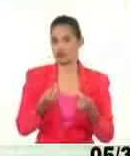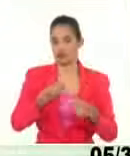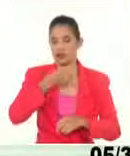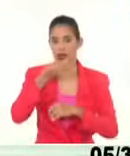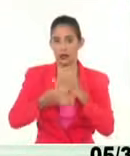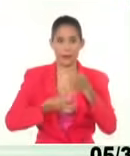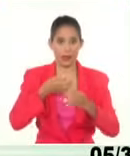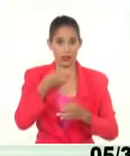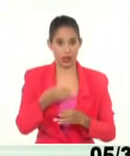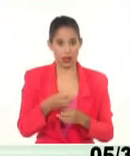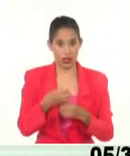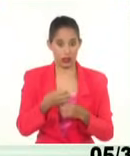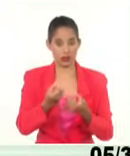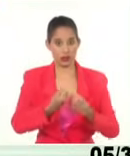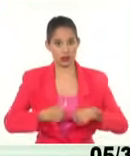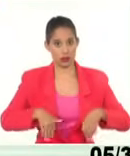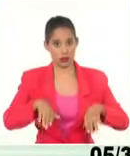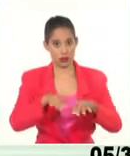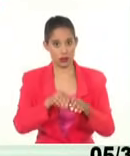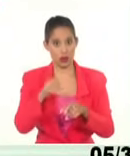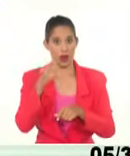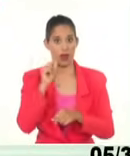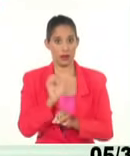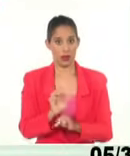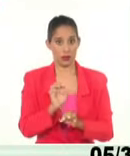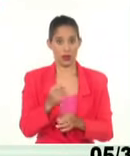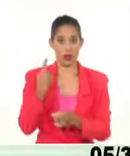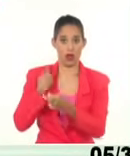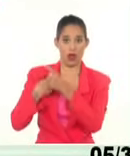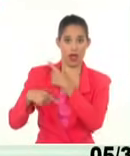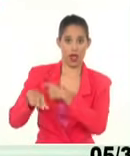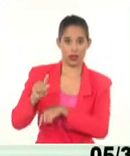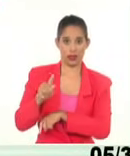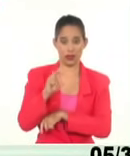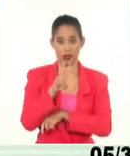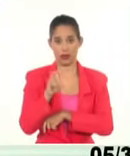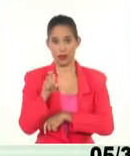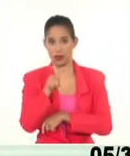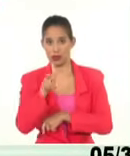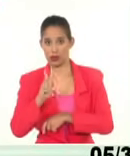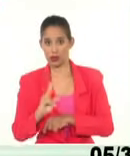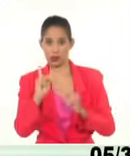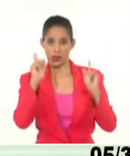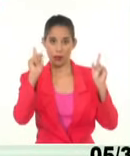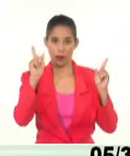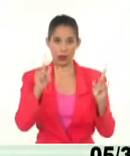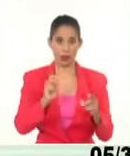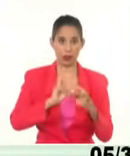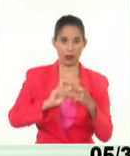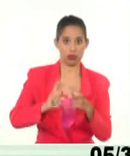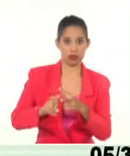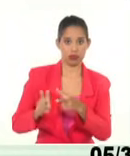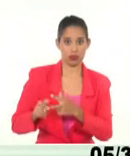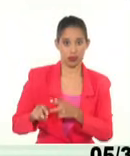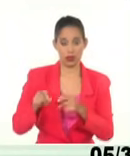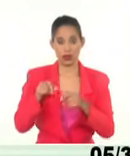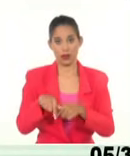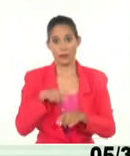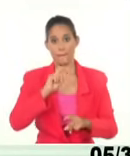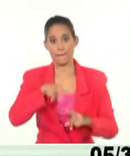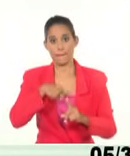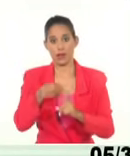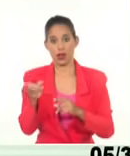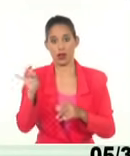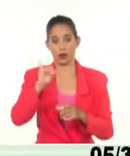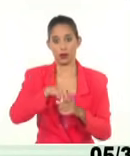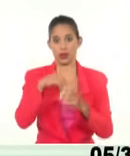actualización iniciada en el 2012. De la política y legislación migratorias, e incorporar las características presentes del proceso migratorio